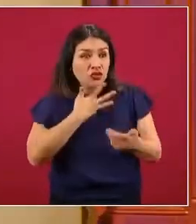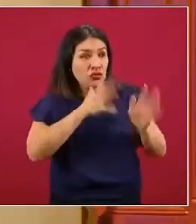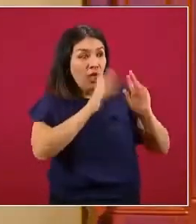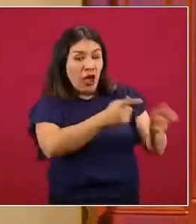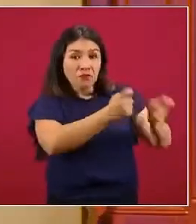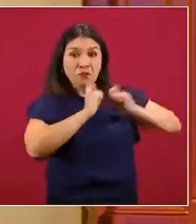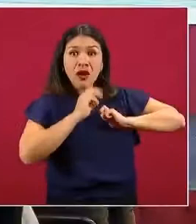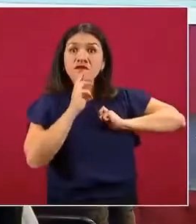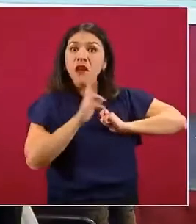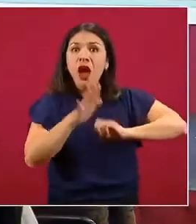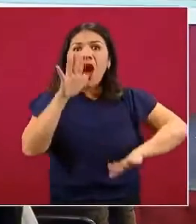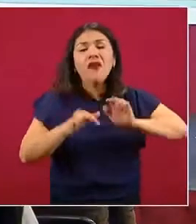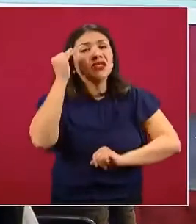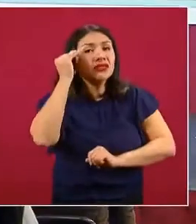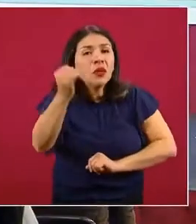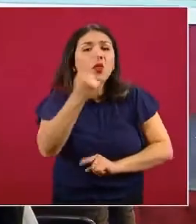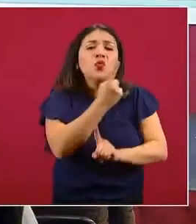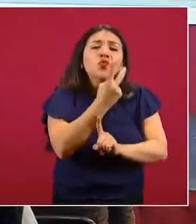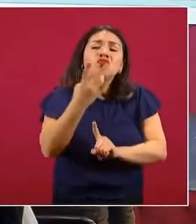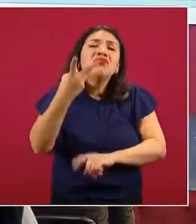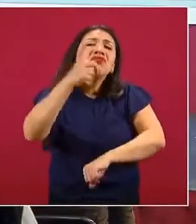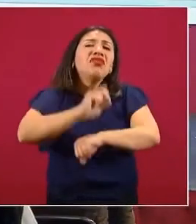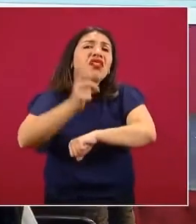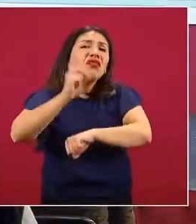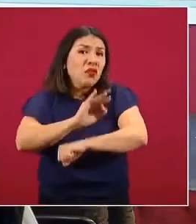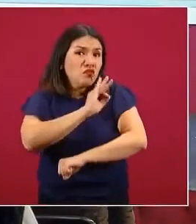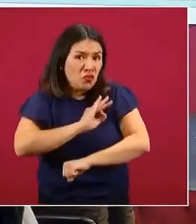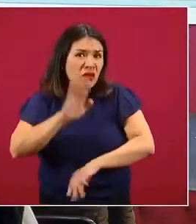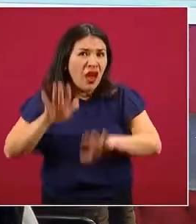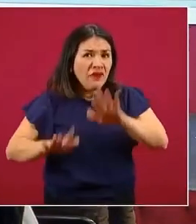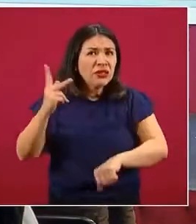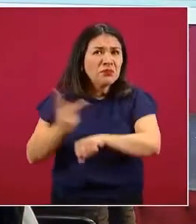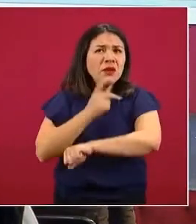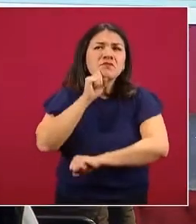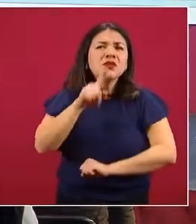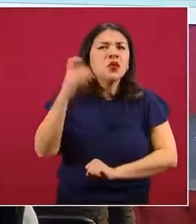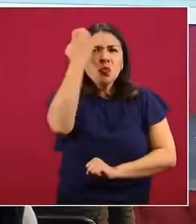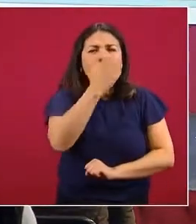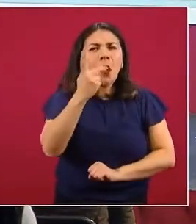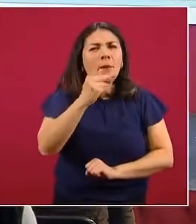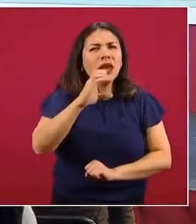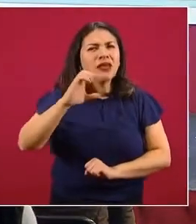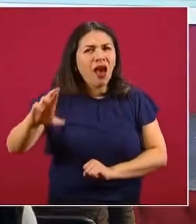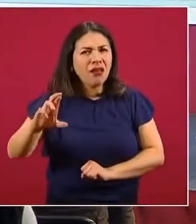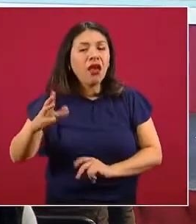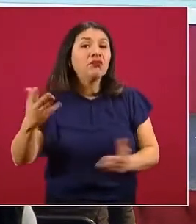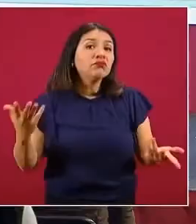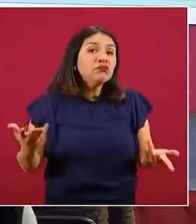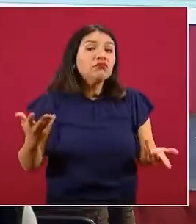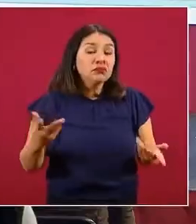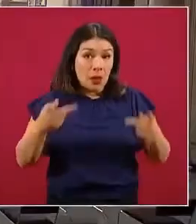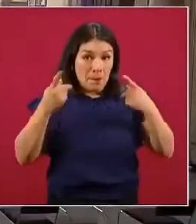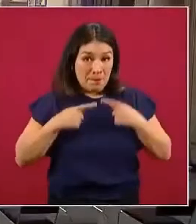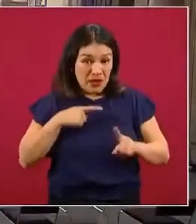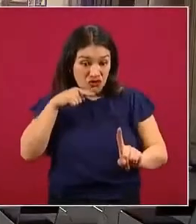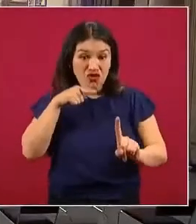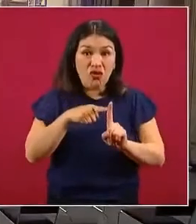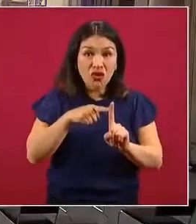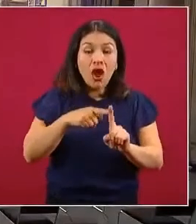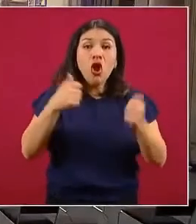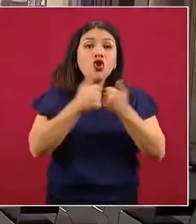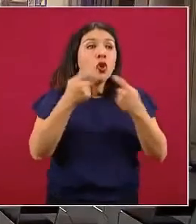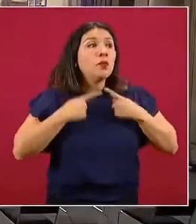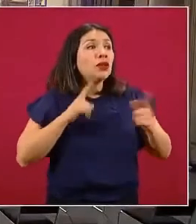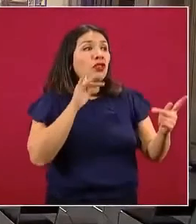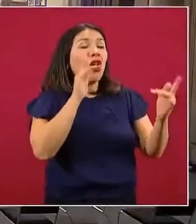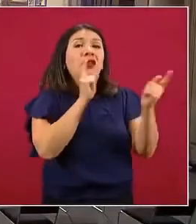resultado que a veces puede demorar algunos días, como está ocurriendo con la prueba de PCR, la persona y sus